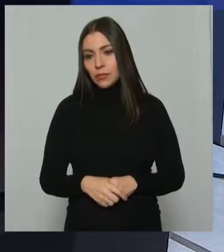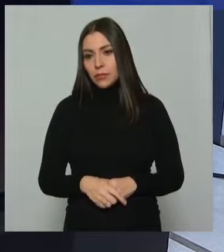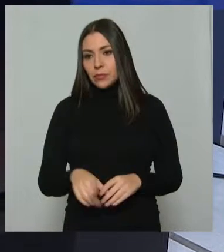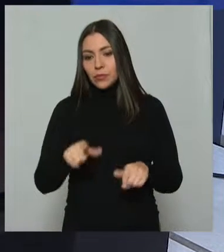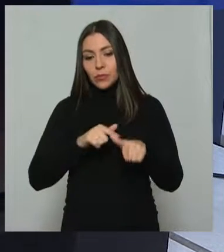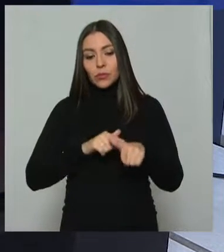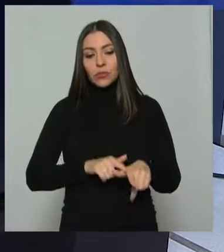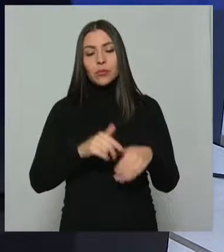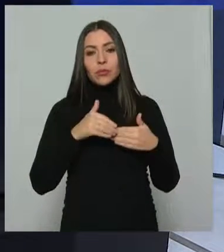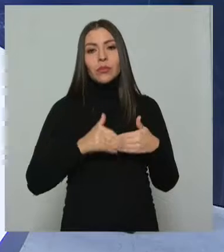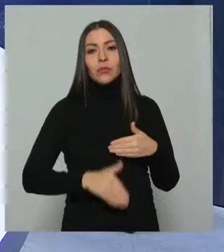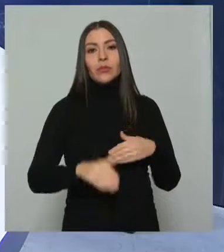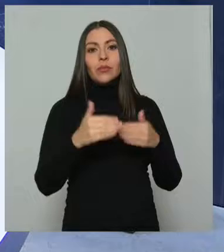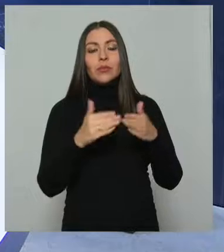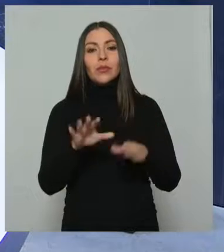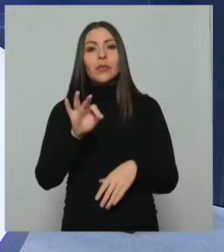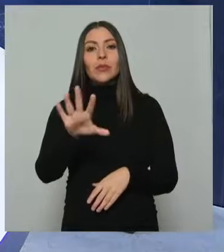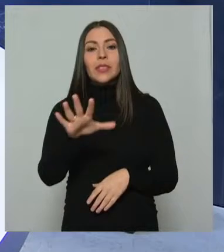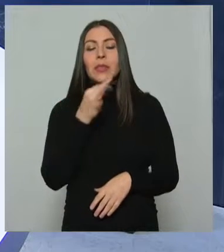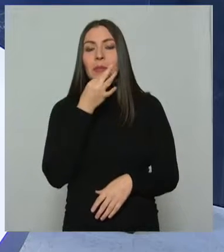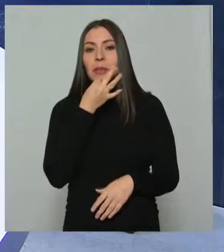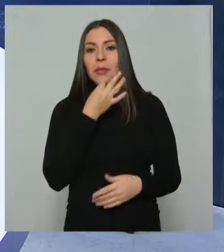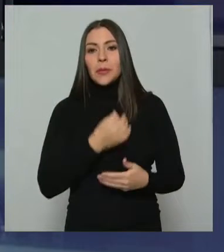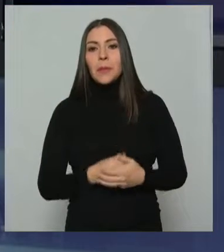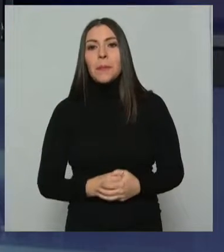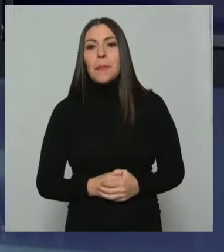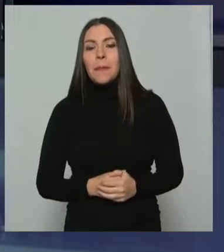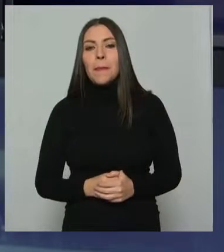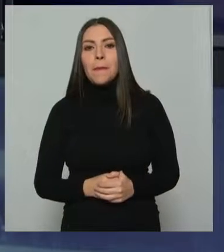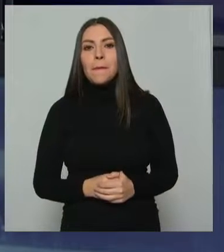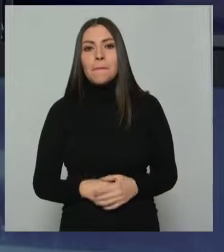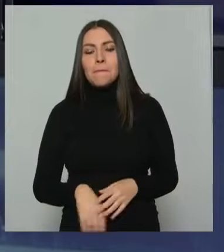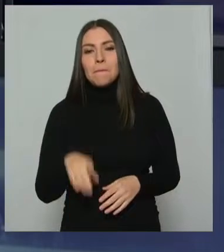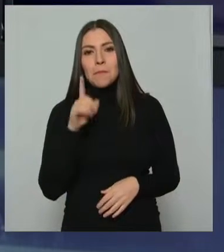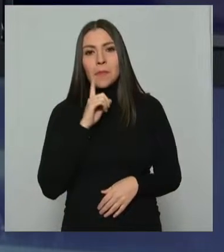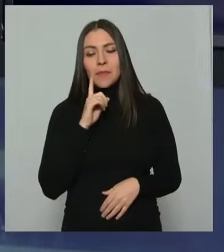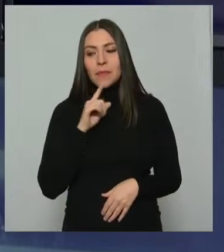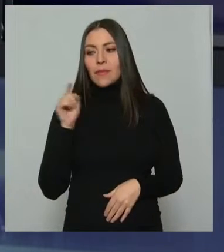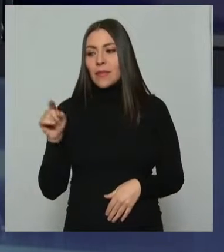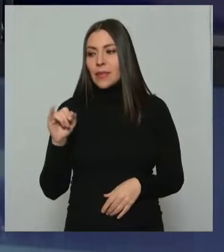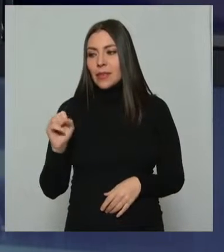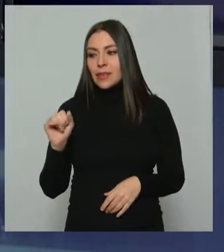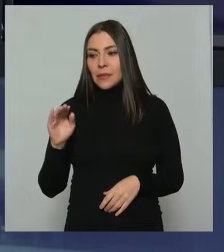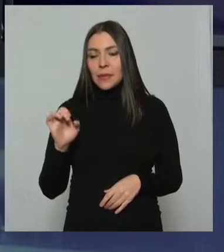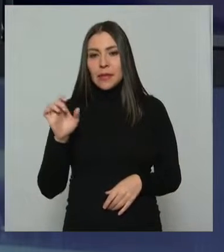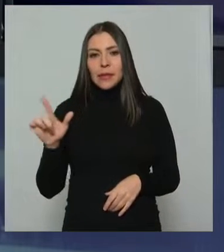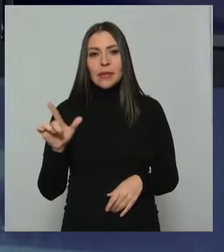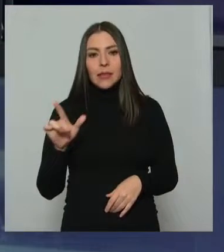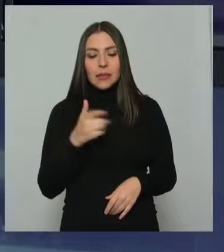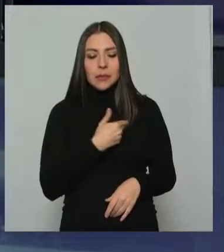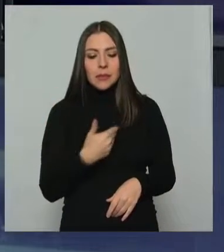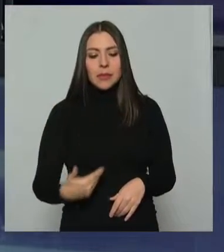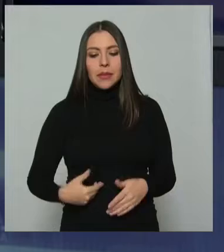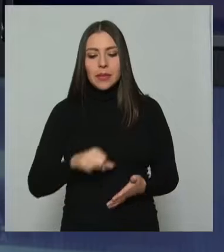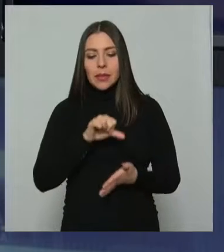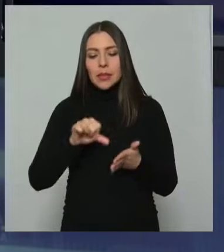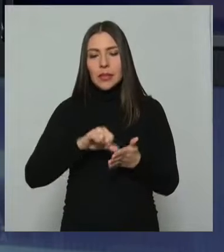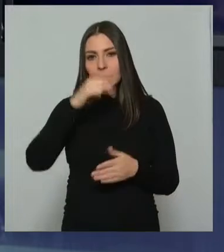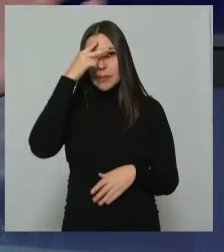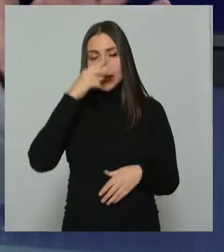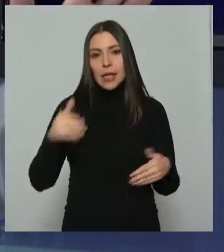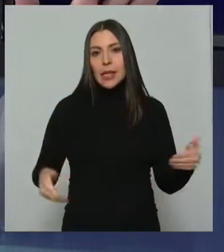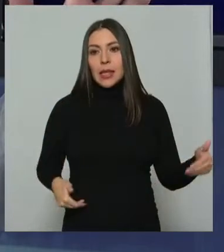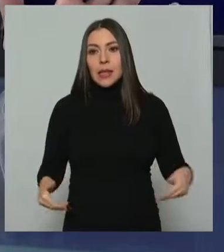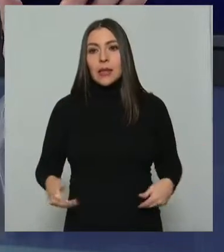45 minutos. Sí, es Isabel Quintana la directora, la presidenta justamente del Centro Mexicano de Teatro. Pues ella ha